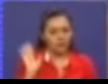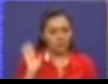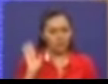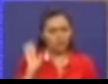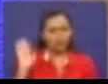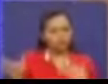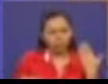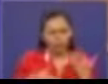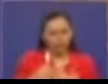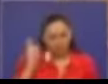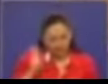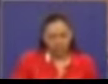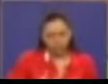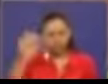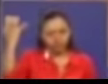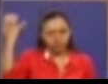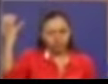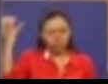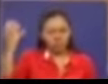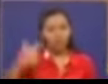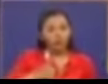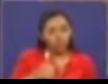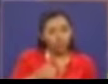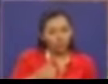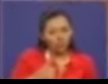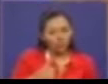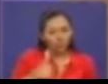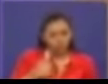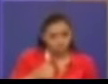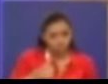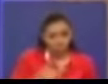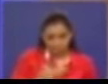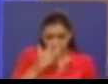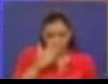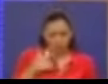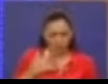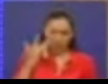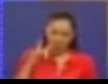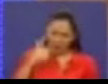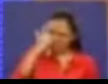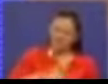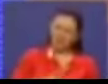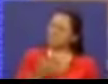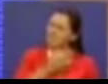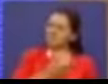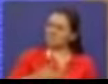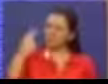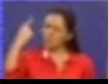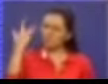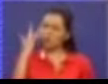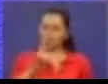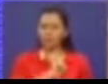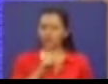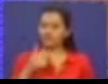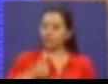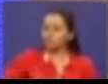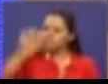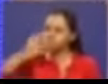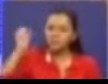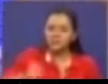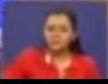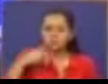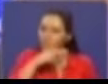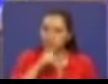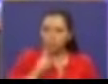todos nos debemos indignar eso. No soy yo el raro. El raro es el que no se indigna ante tanta mentira, ante tanta manipulación, compatriota. Por